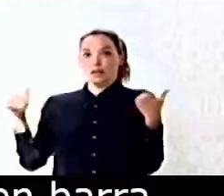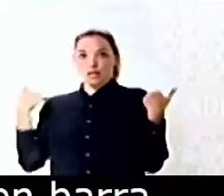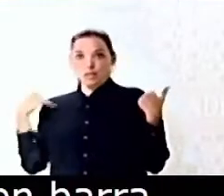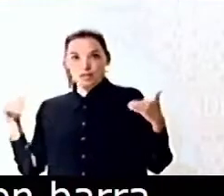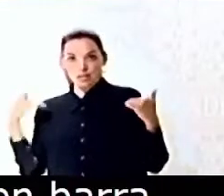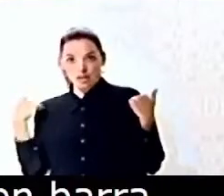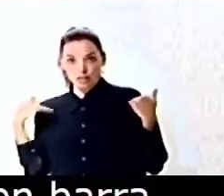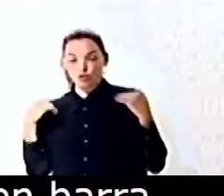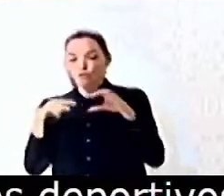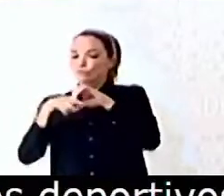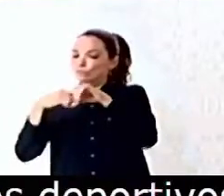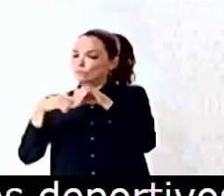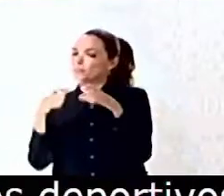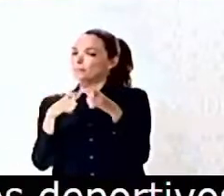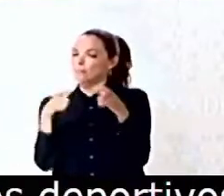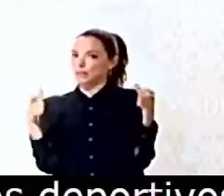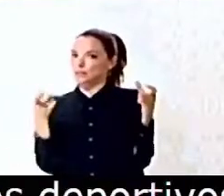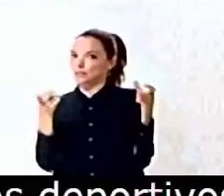del ámbito